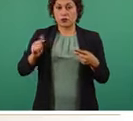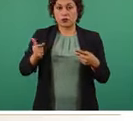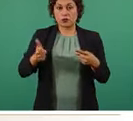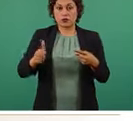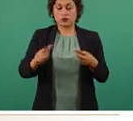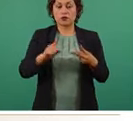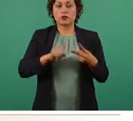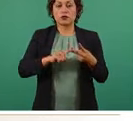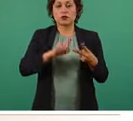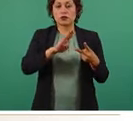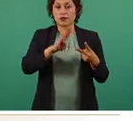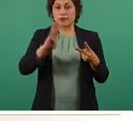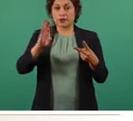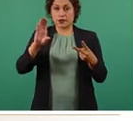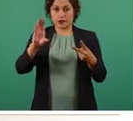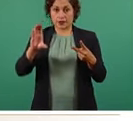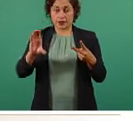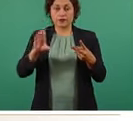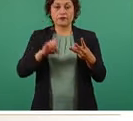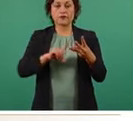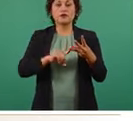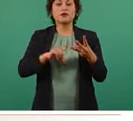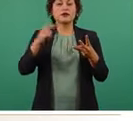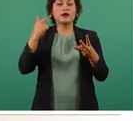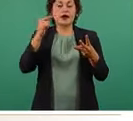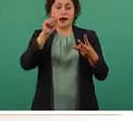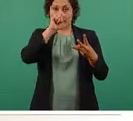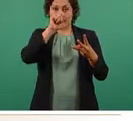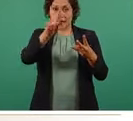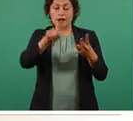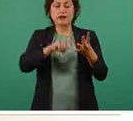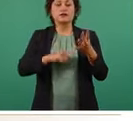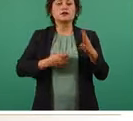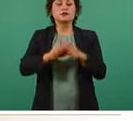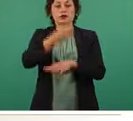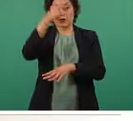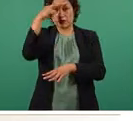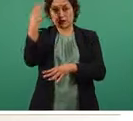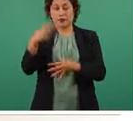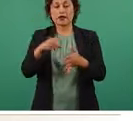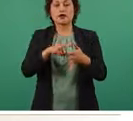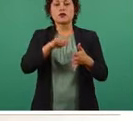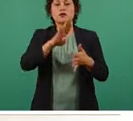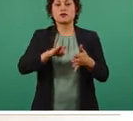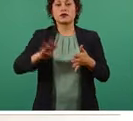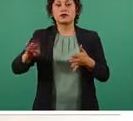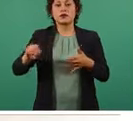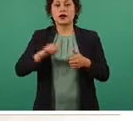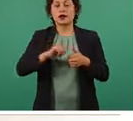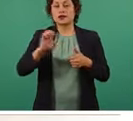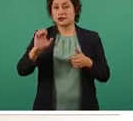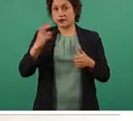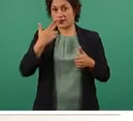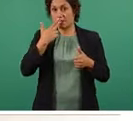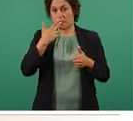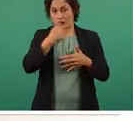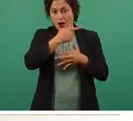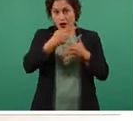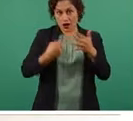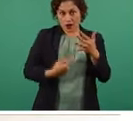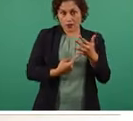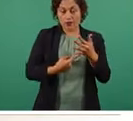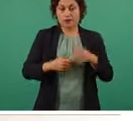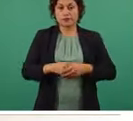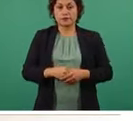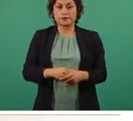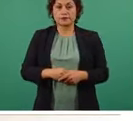Guanajuato, Baja California, Jalisco, Estado de México, Michoacán y Chihuahua. También hay